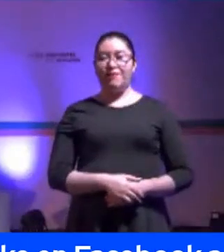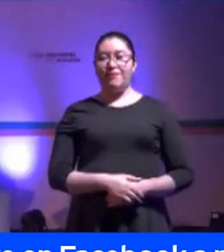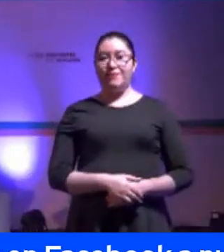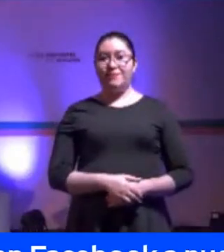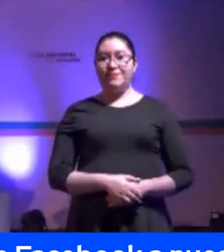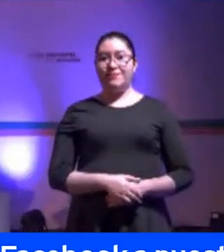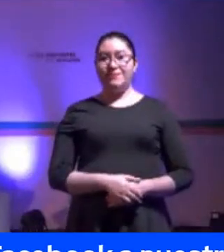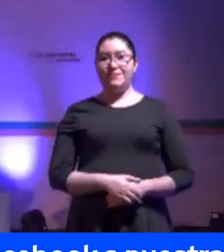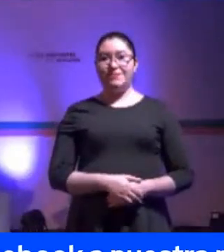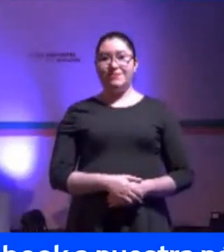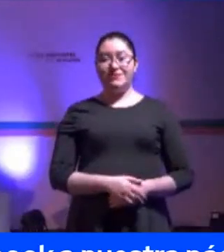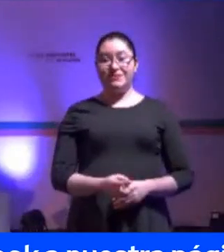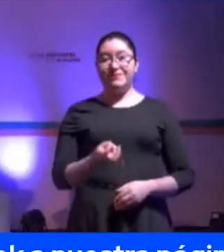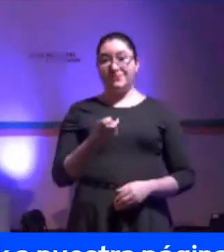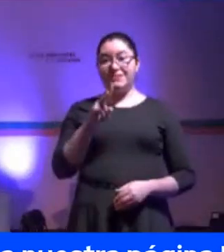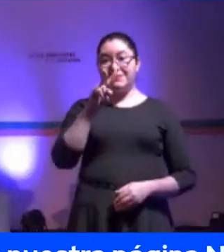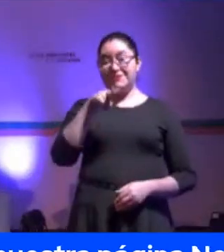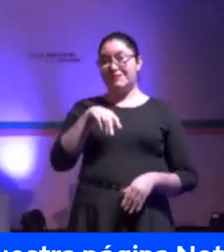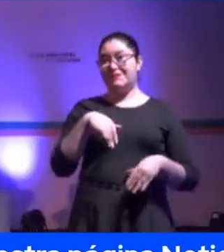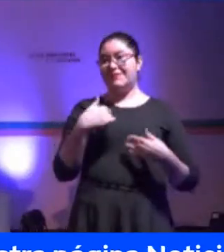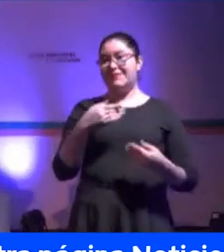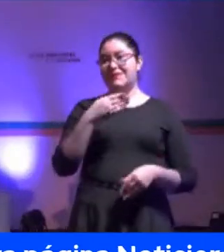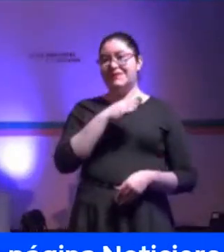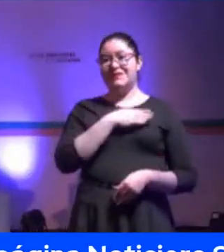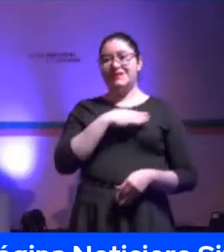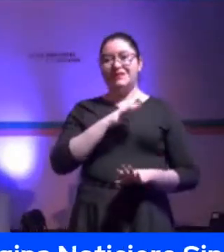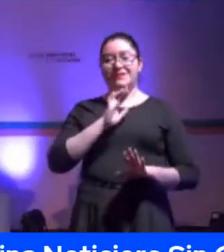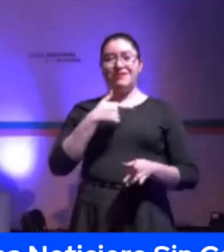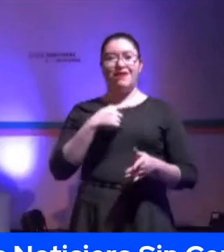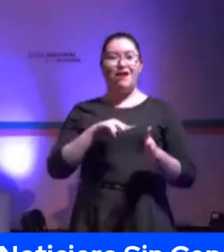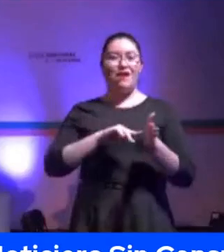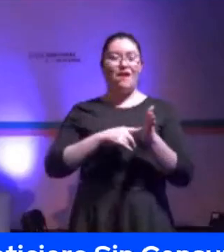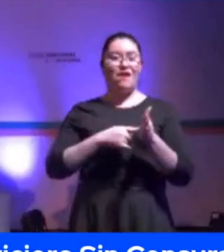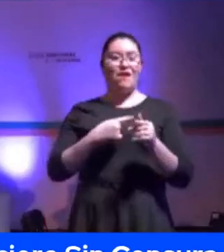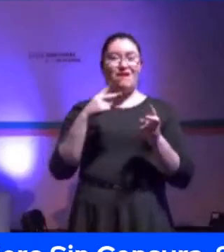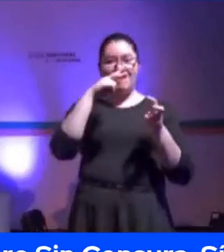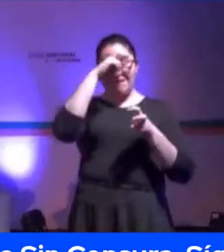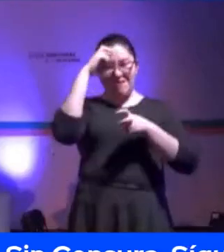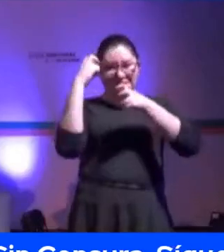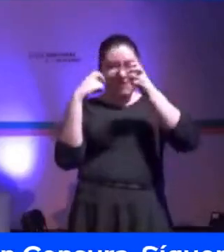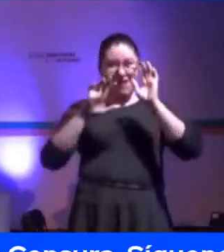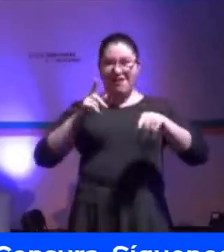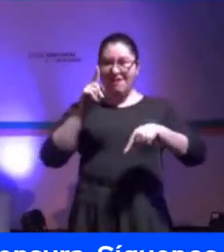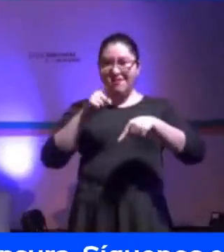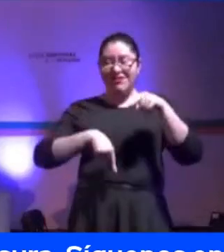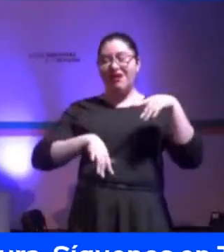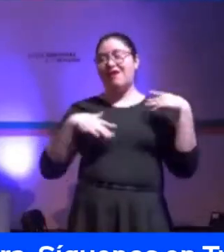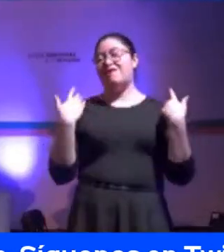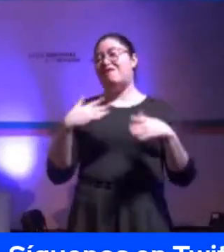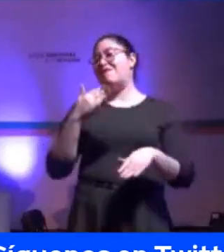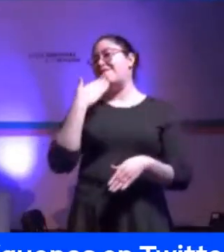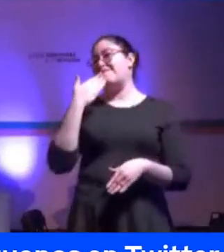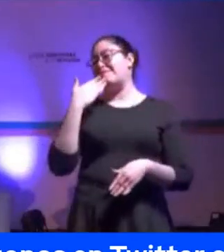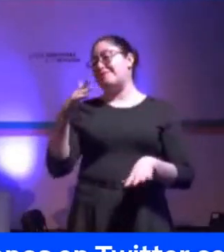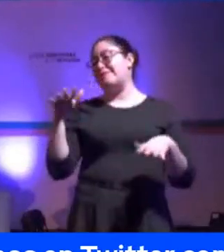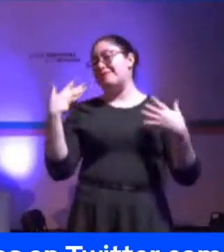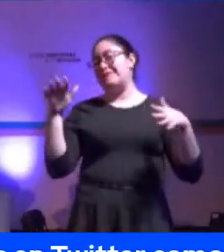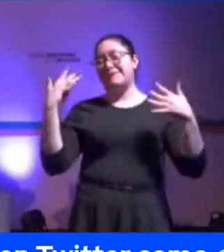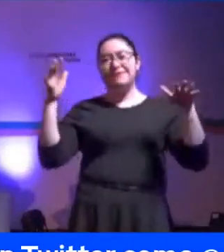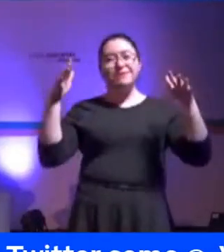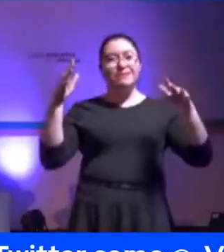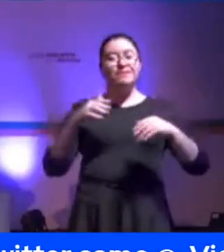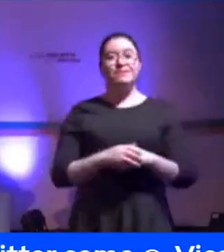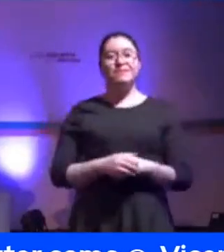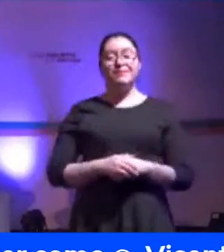así es. Que por cierto, qué bueno que ya quitaron el horario de verano. Qué pesadito se lleva, mano. Cultura, cultura. La